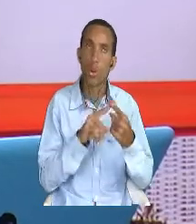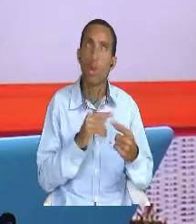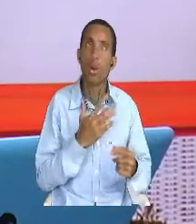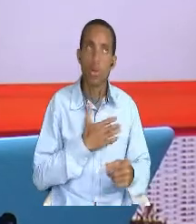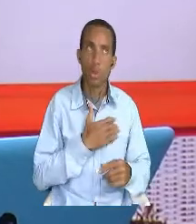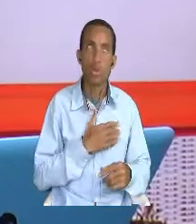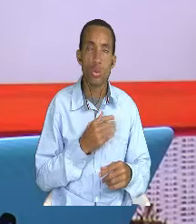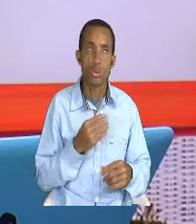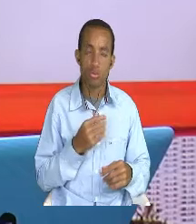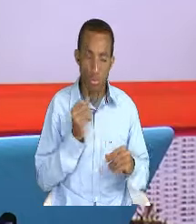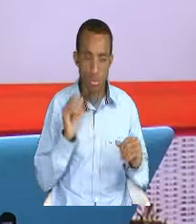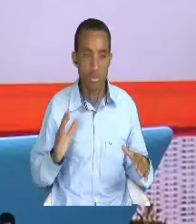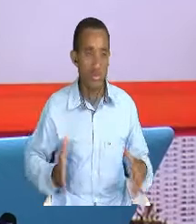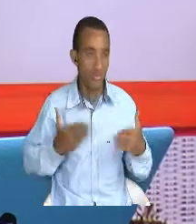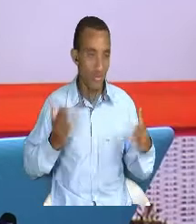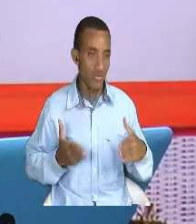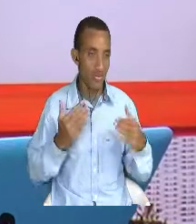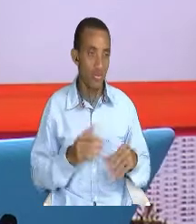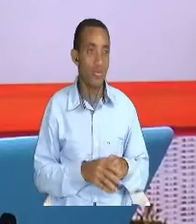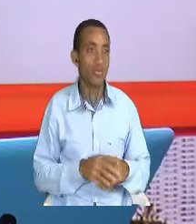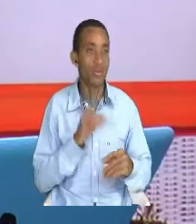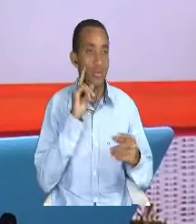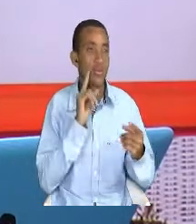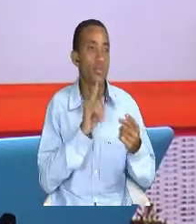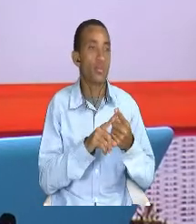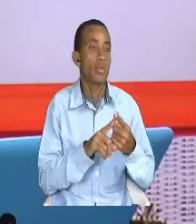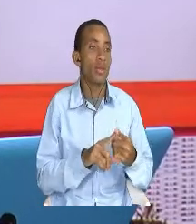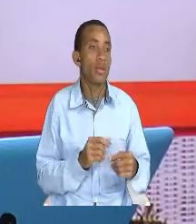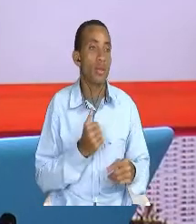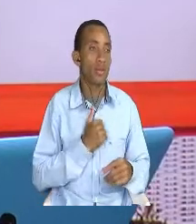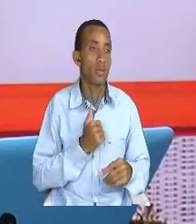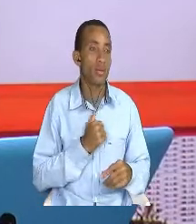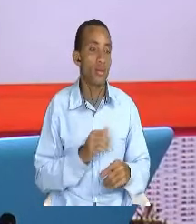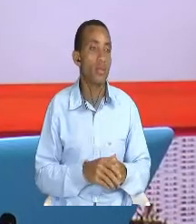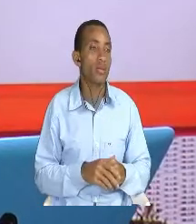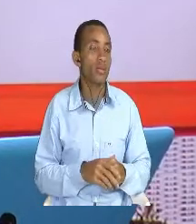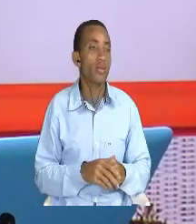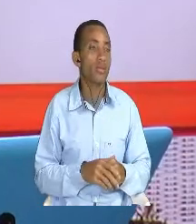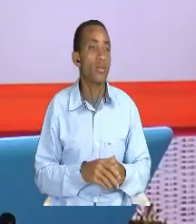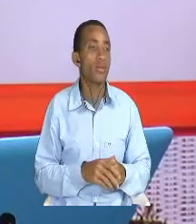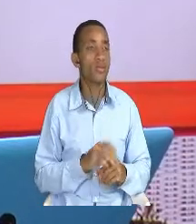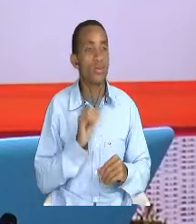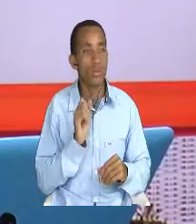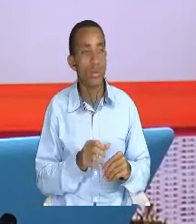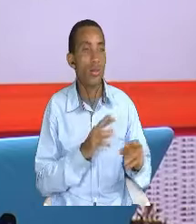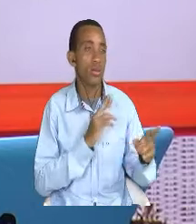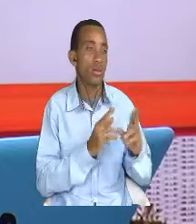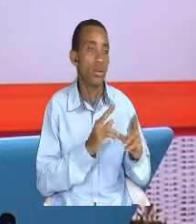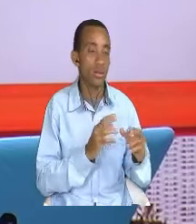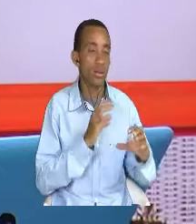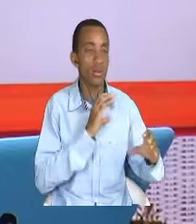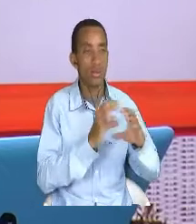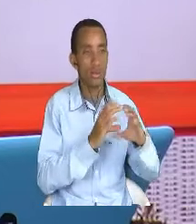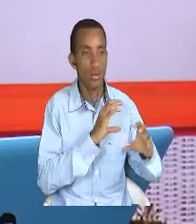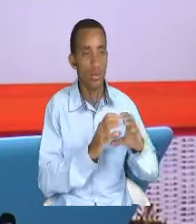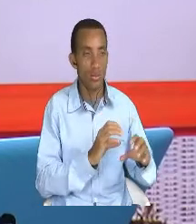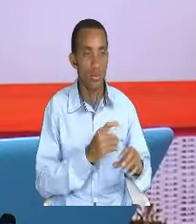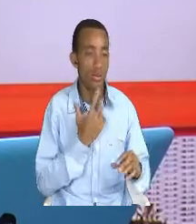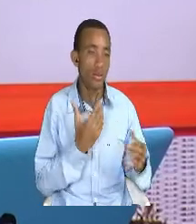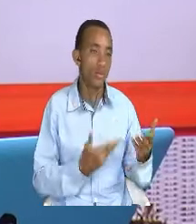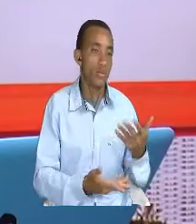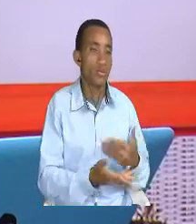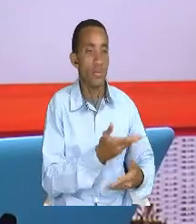nuestros objetivos, pues estos no son negociables, y ahí estamos también siendo asertivos, que es lo que nos permite tener una buena comunicación con las personas y pues relacionarnos